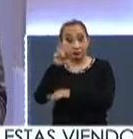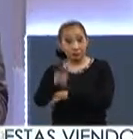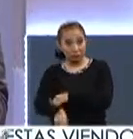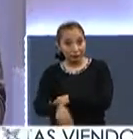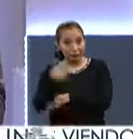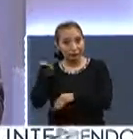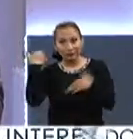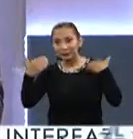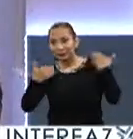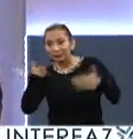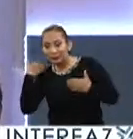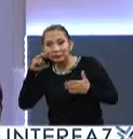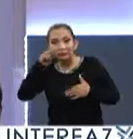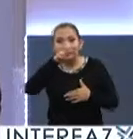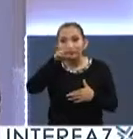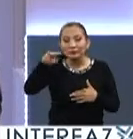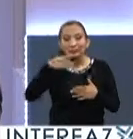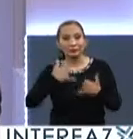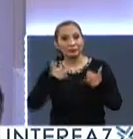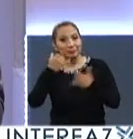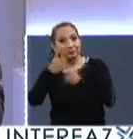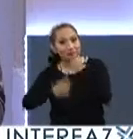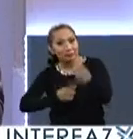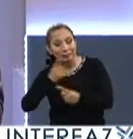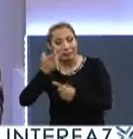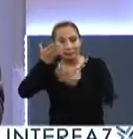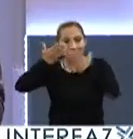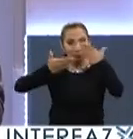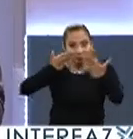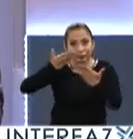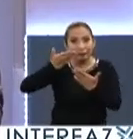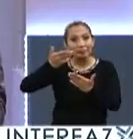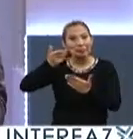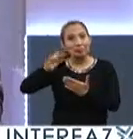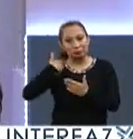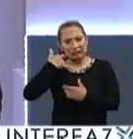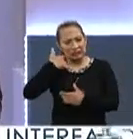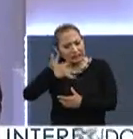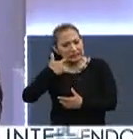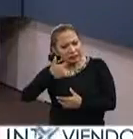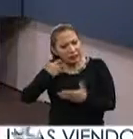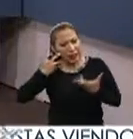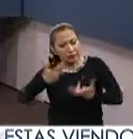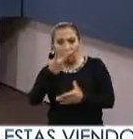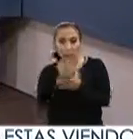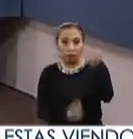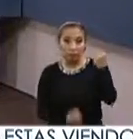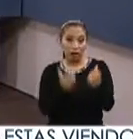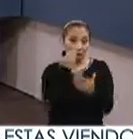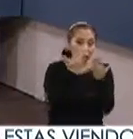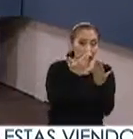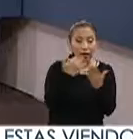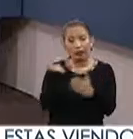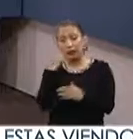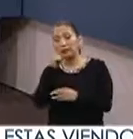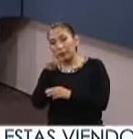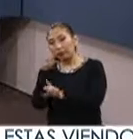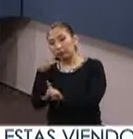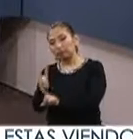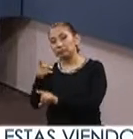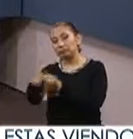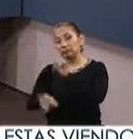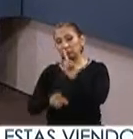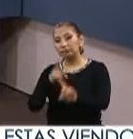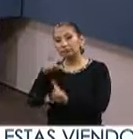verdad disfrutas de ver a los deportistas, estudiantes, pues esforzarse por hacer ambas cosas, estudiar y además